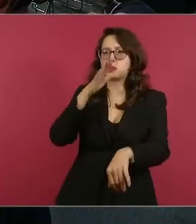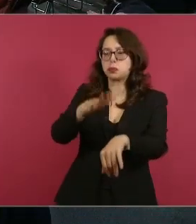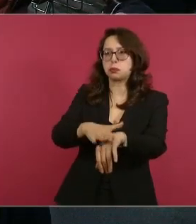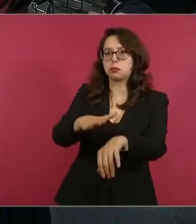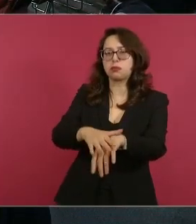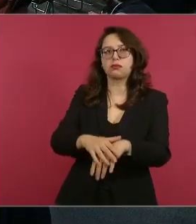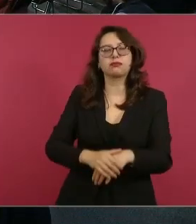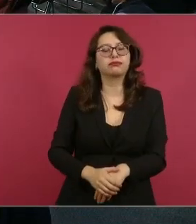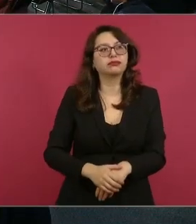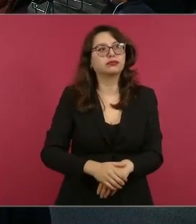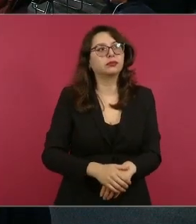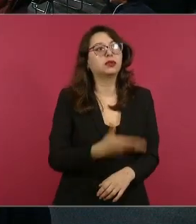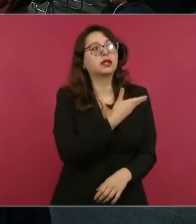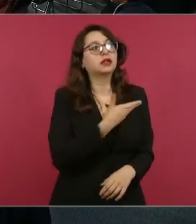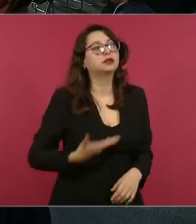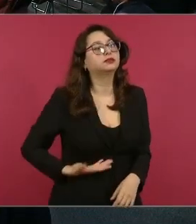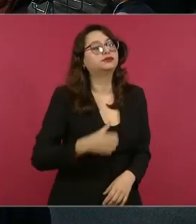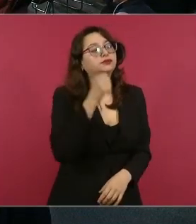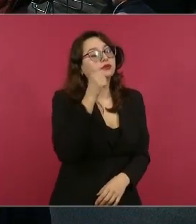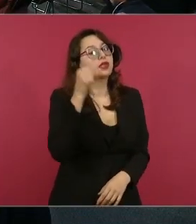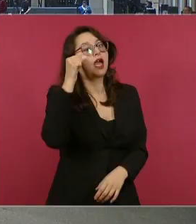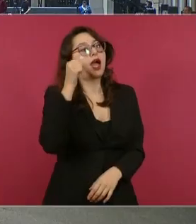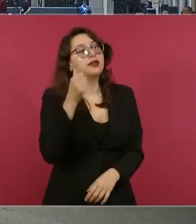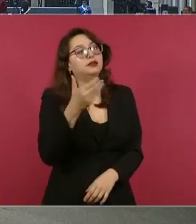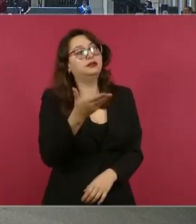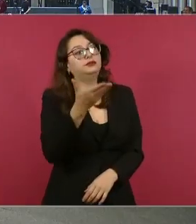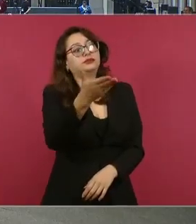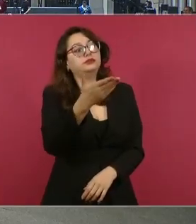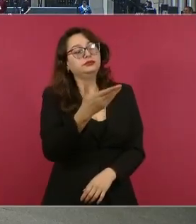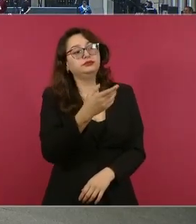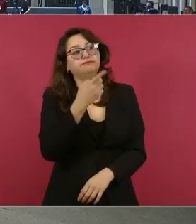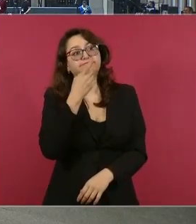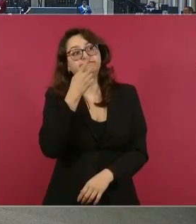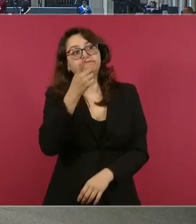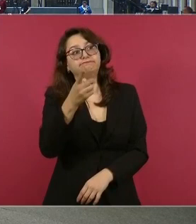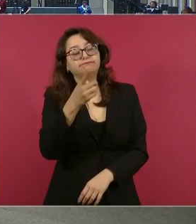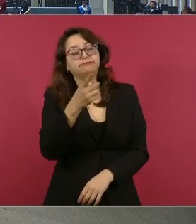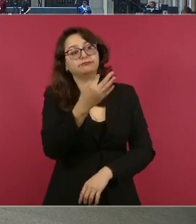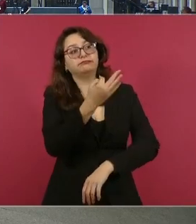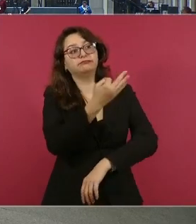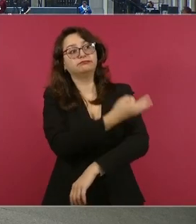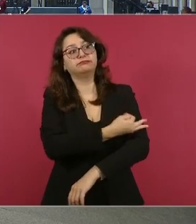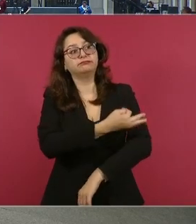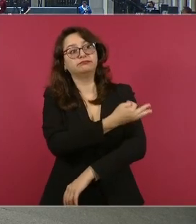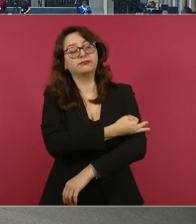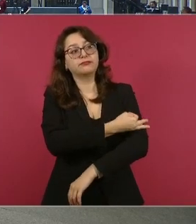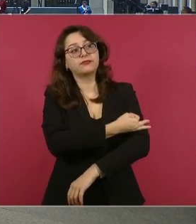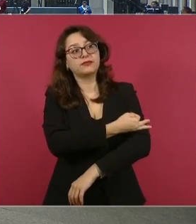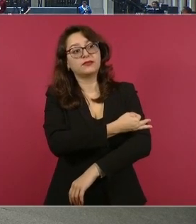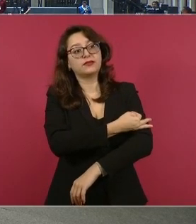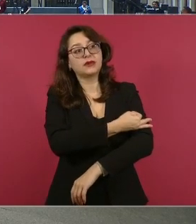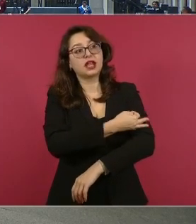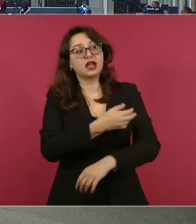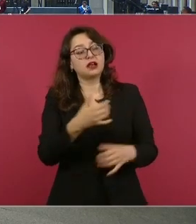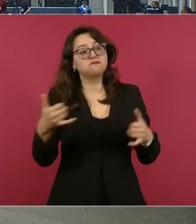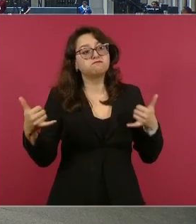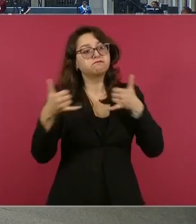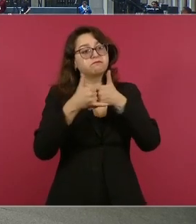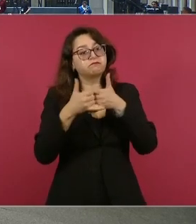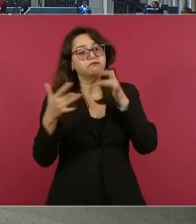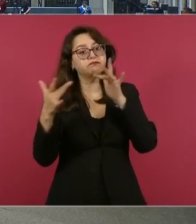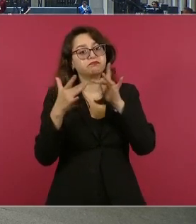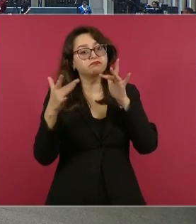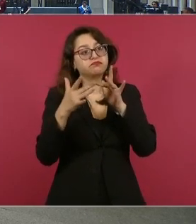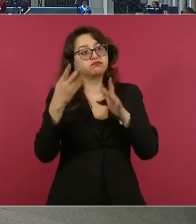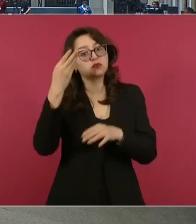hablaba usted que por la tarde iba a sostener una llamada con gente